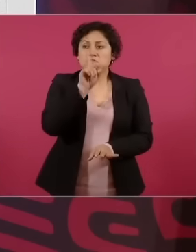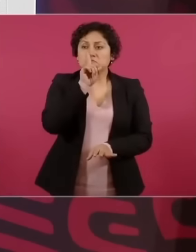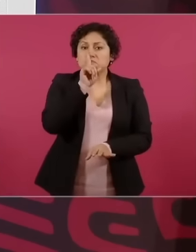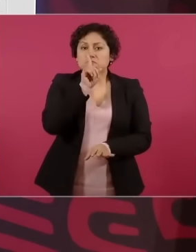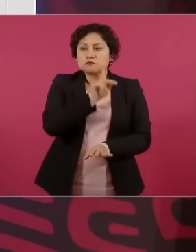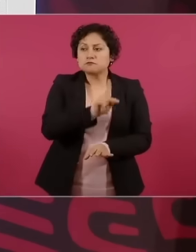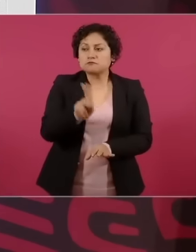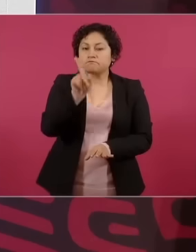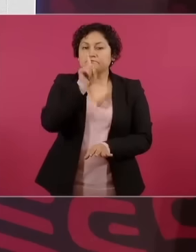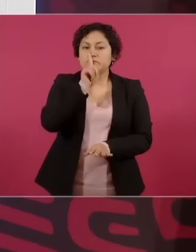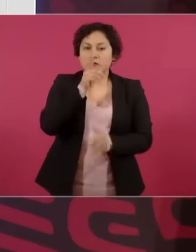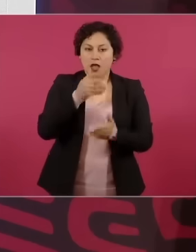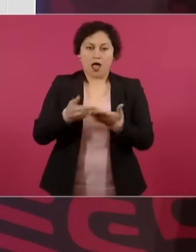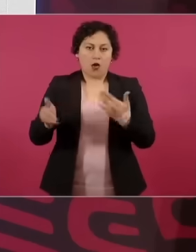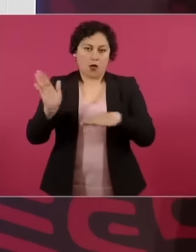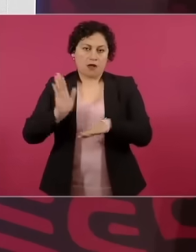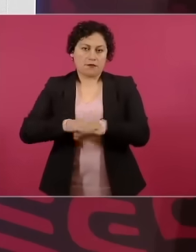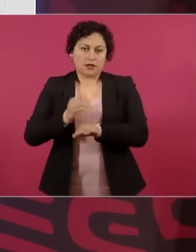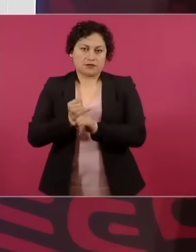ahora.